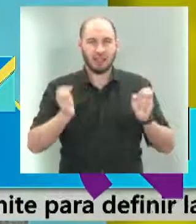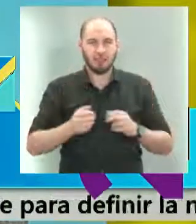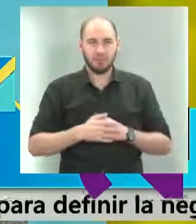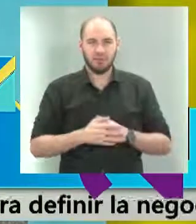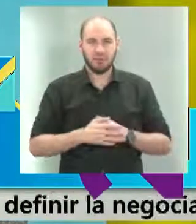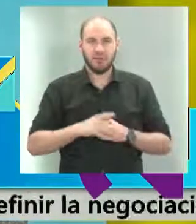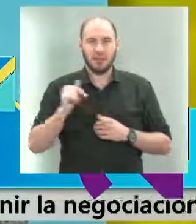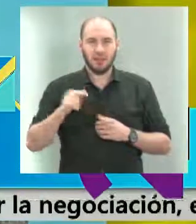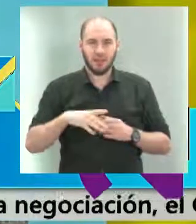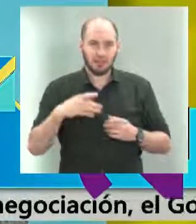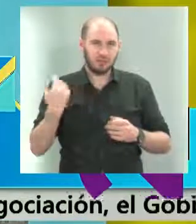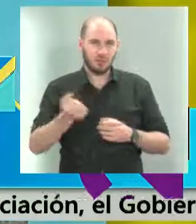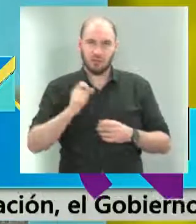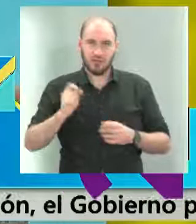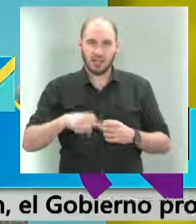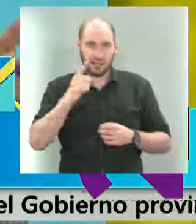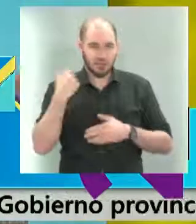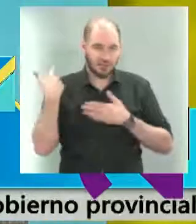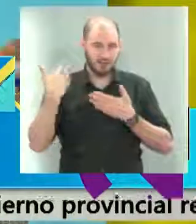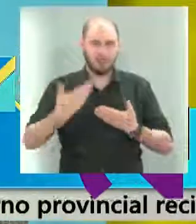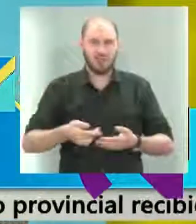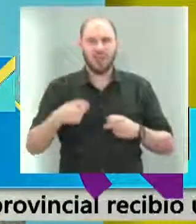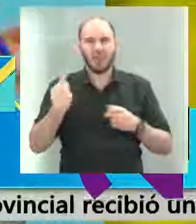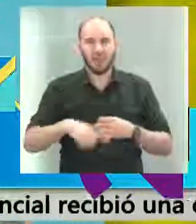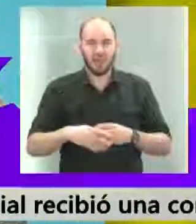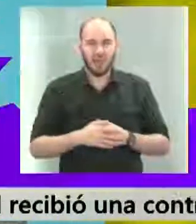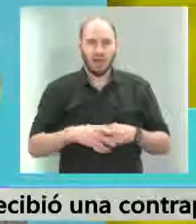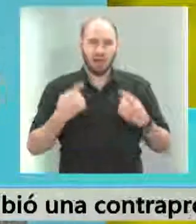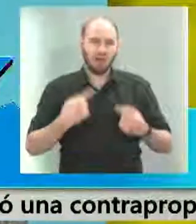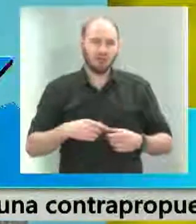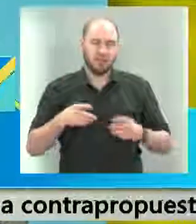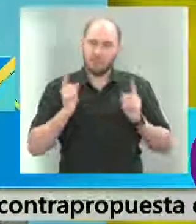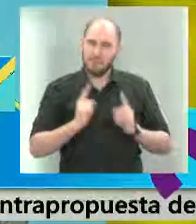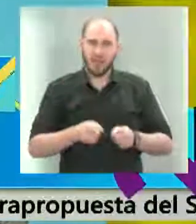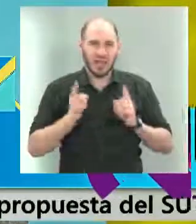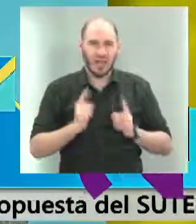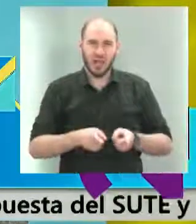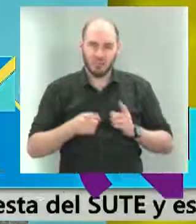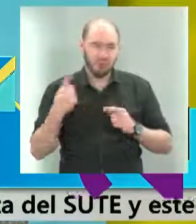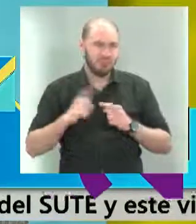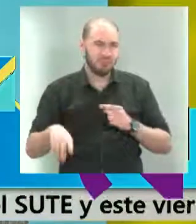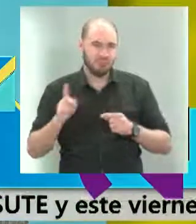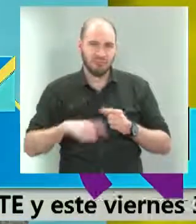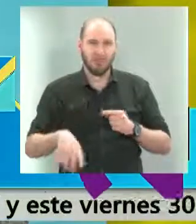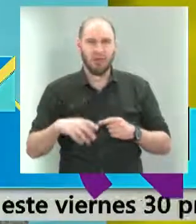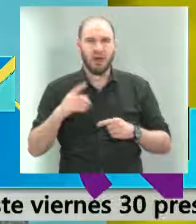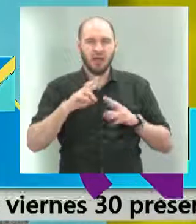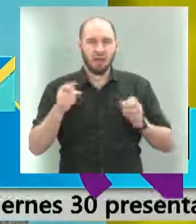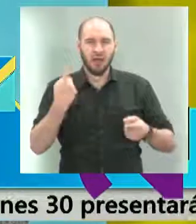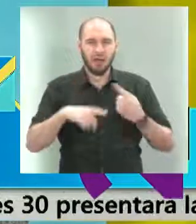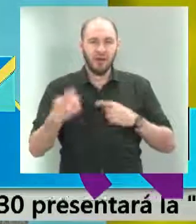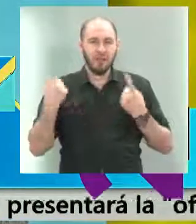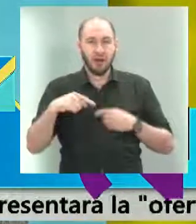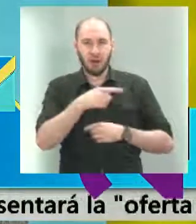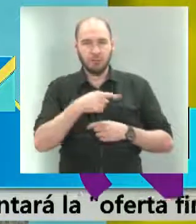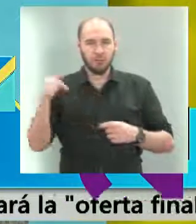es sumamente coyuntural, que ha pasado en estos días y tiene que ver con un fenómeno, un hecho que se viene repitiendo en diversos acontecimientos, pero que